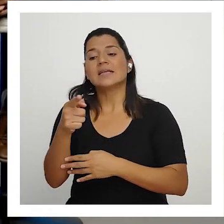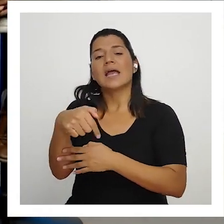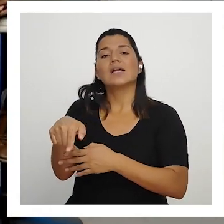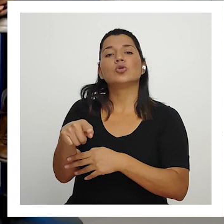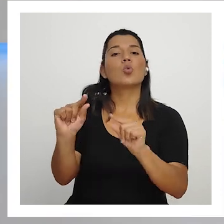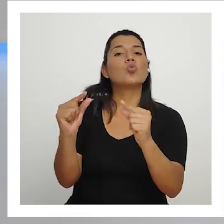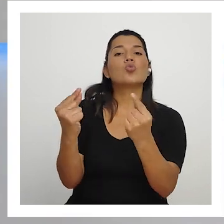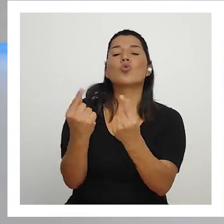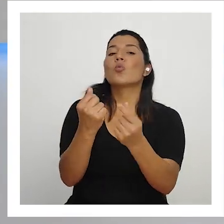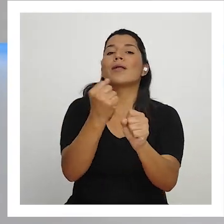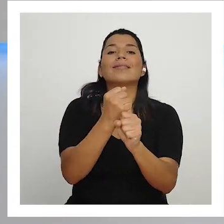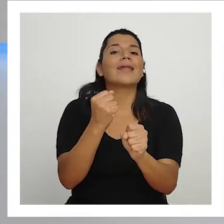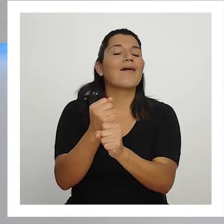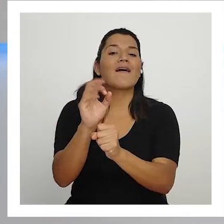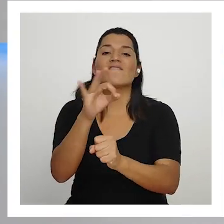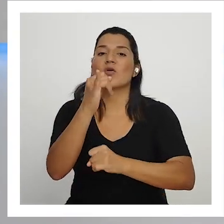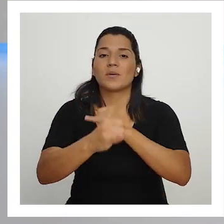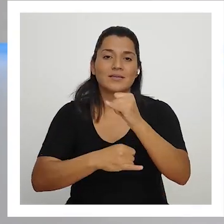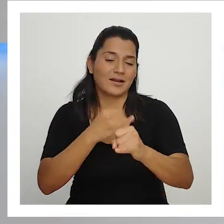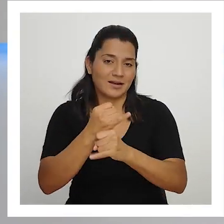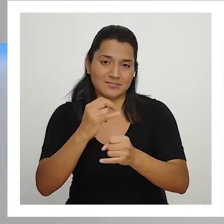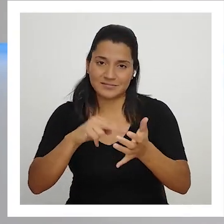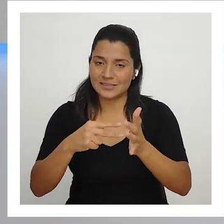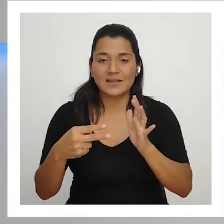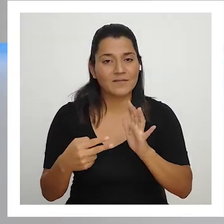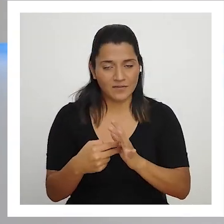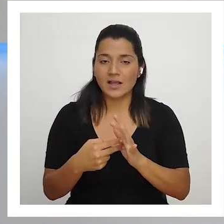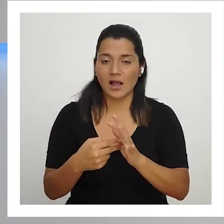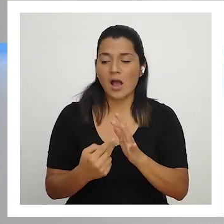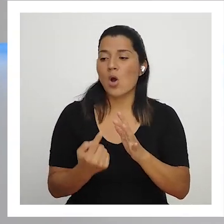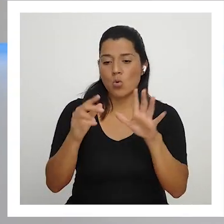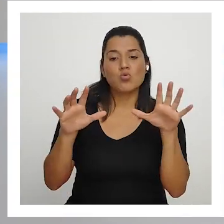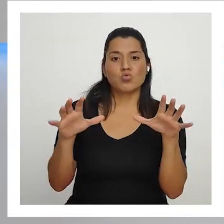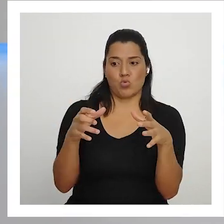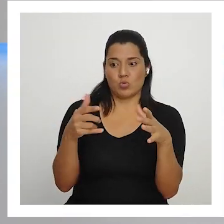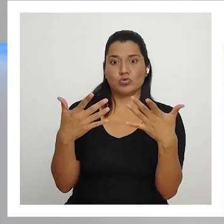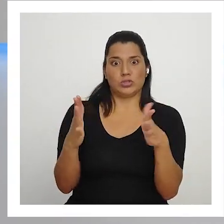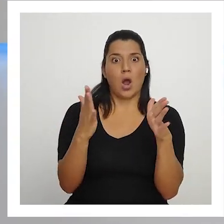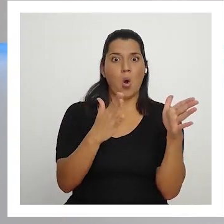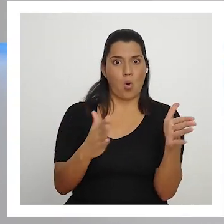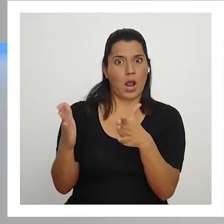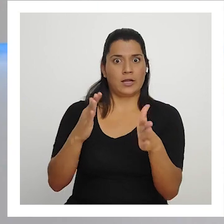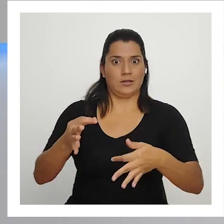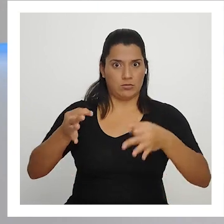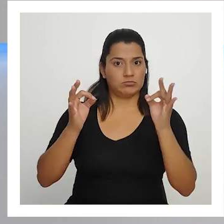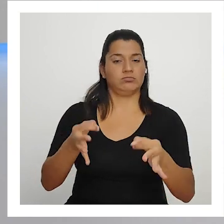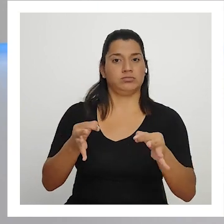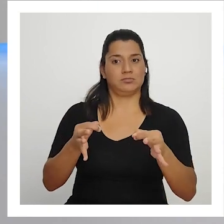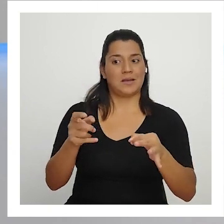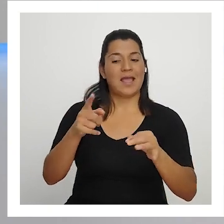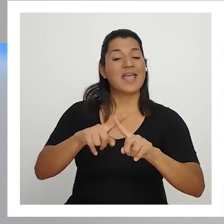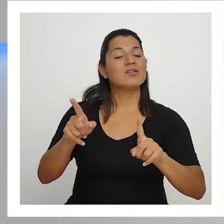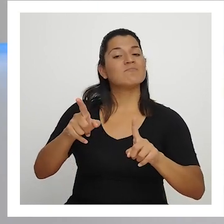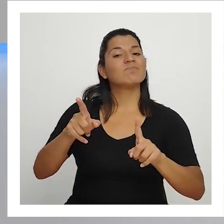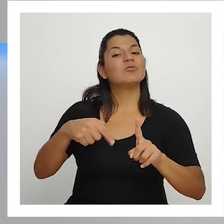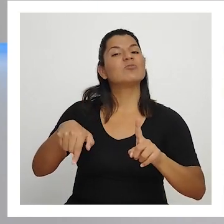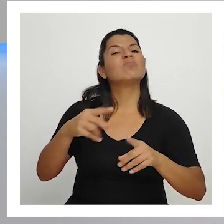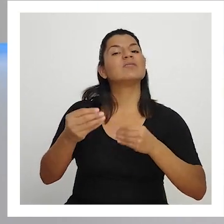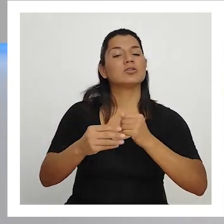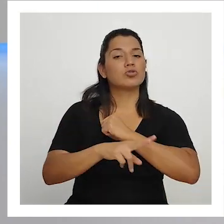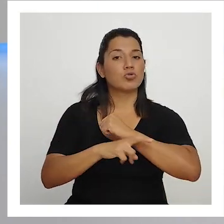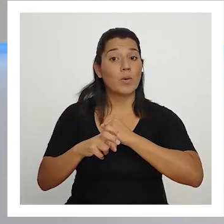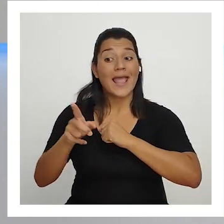importante. Se ha logrado identificar si se está cometiendo el hecho desde Costa Rica o fuera de Costa Rica, porque al ser este